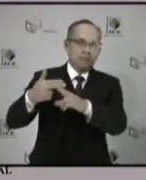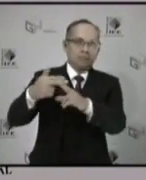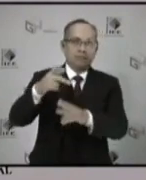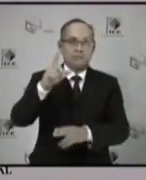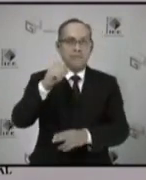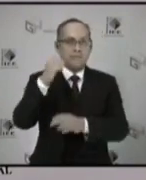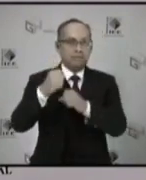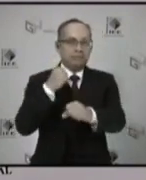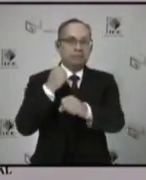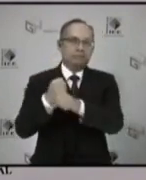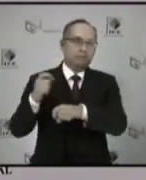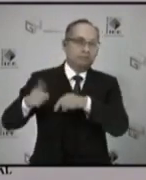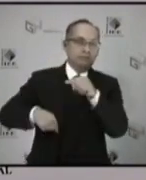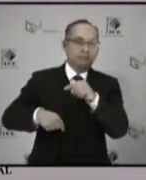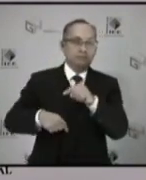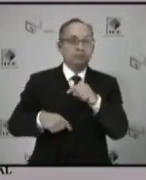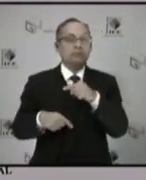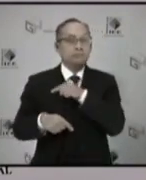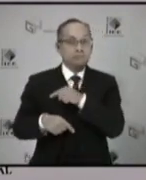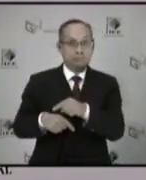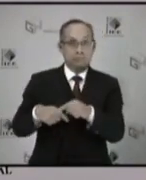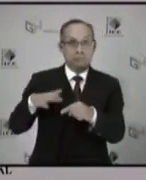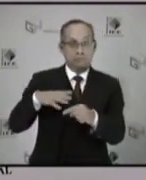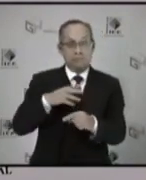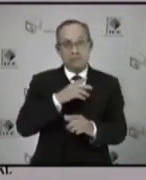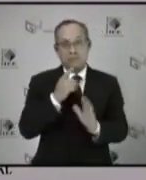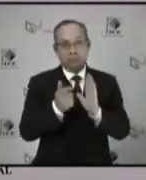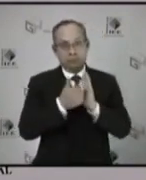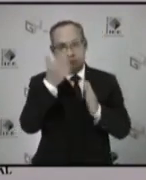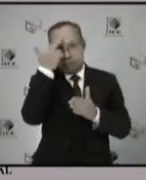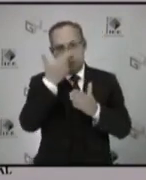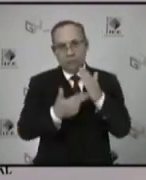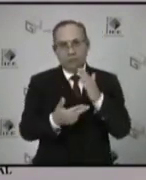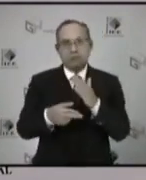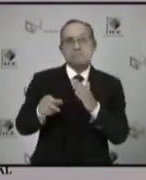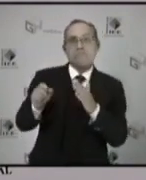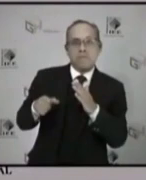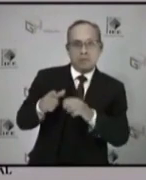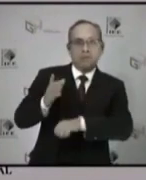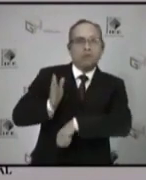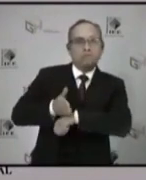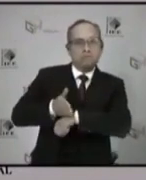si constituye un hecho delictivo, castigaremos por la vía penal.